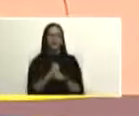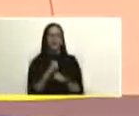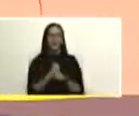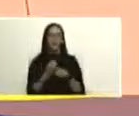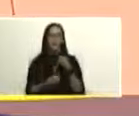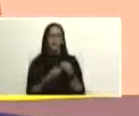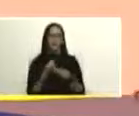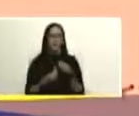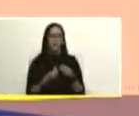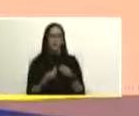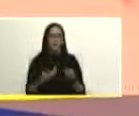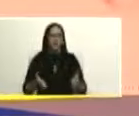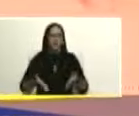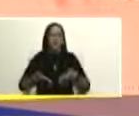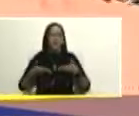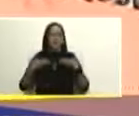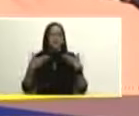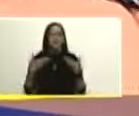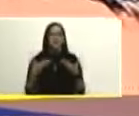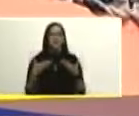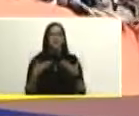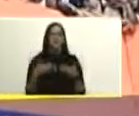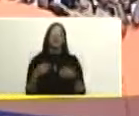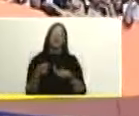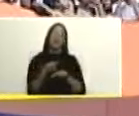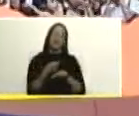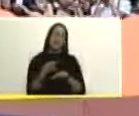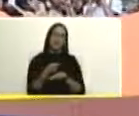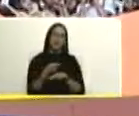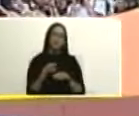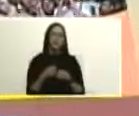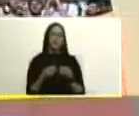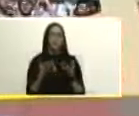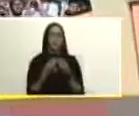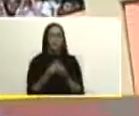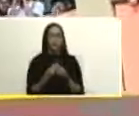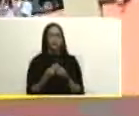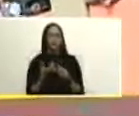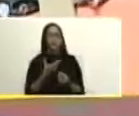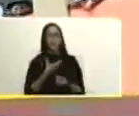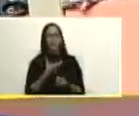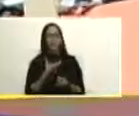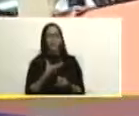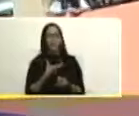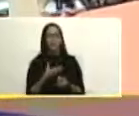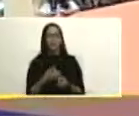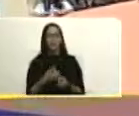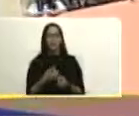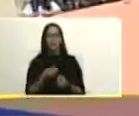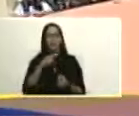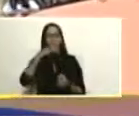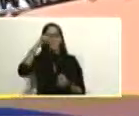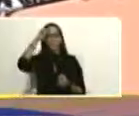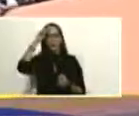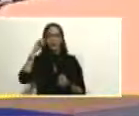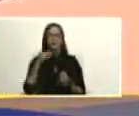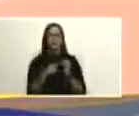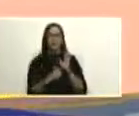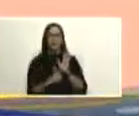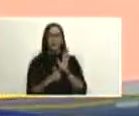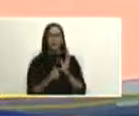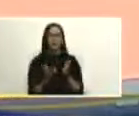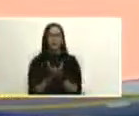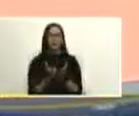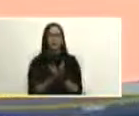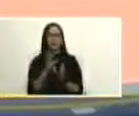hizo, enalteciendo la gobernación en conjunto con la alcaldía, padres y representantes, estudiantes